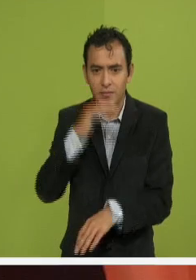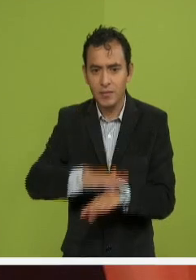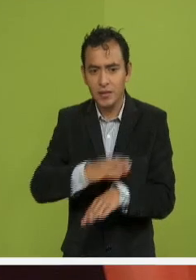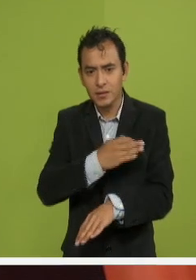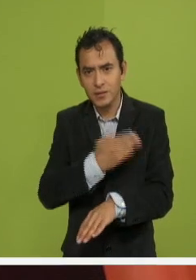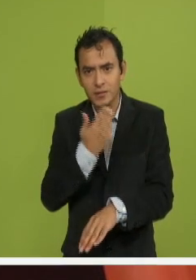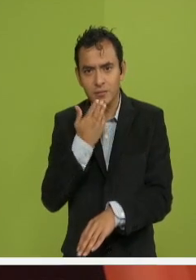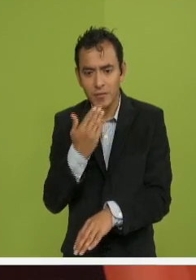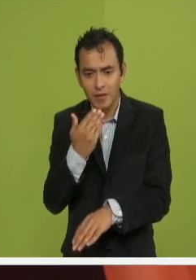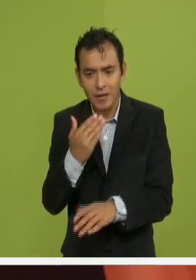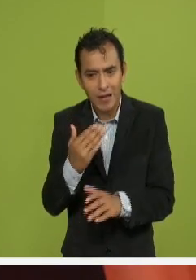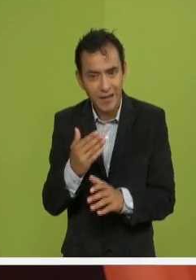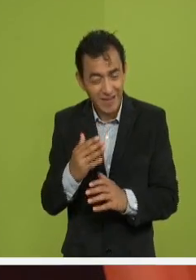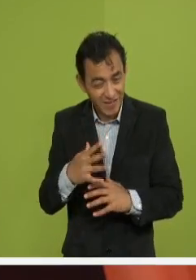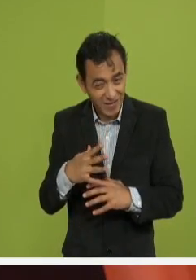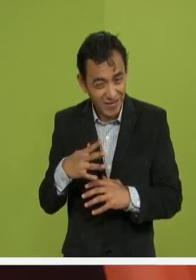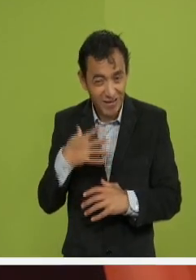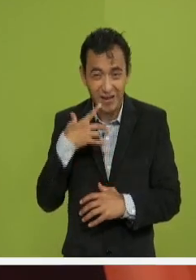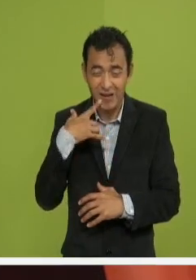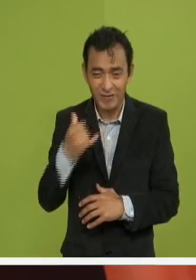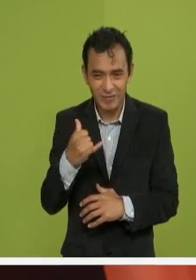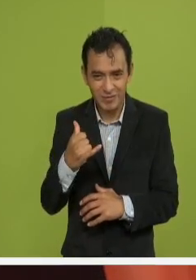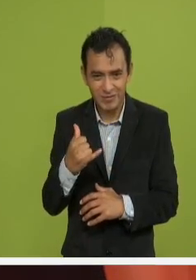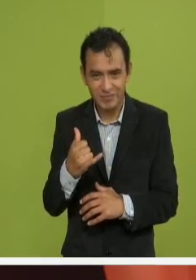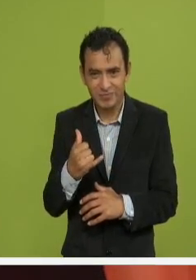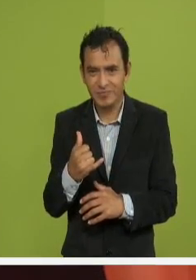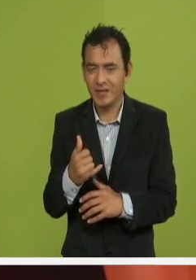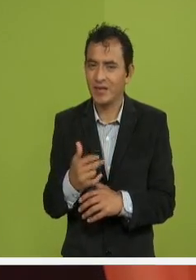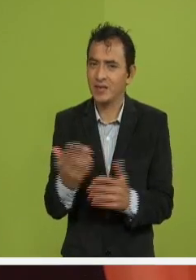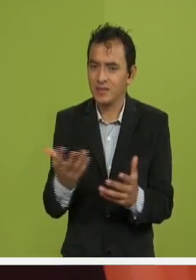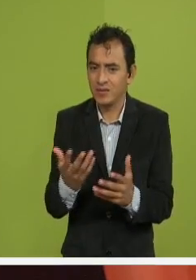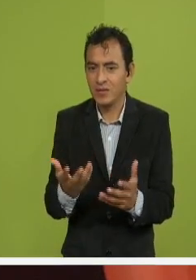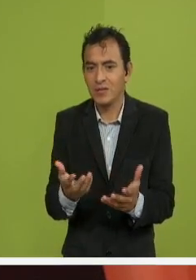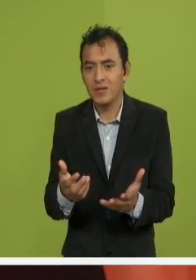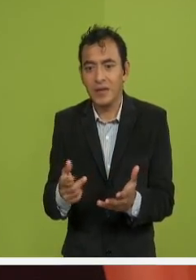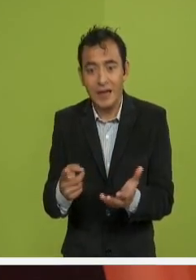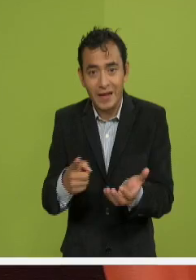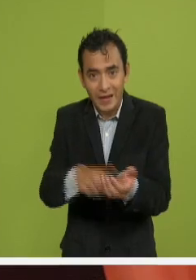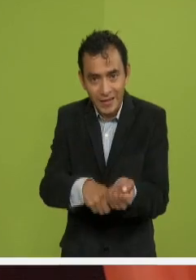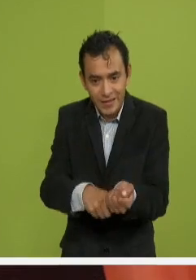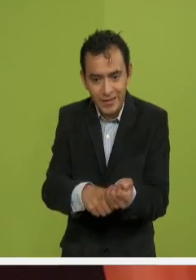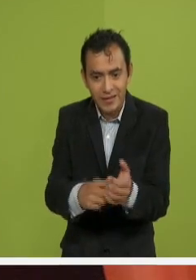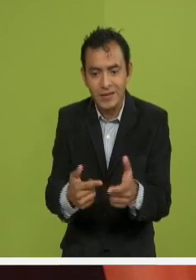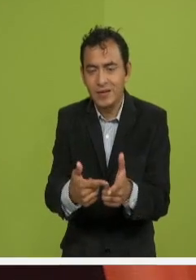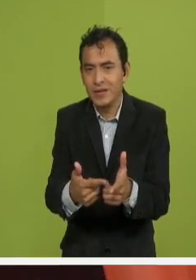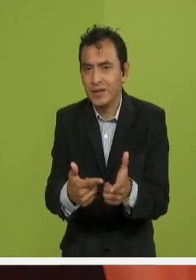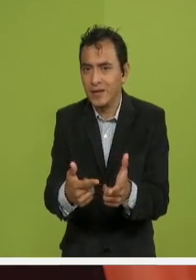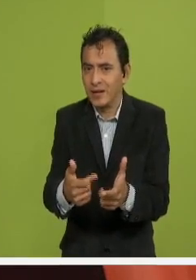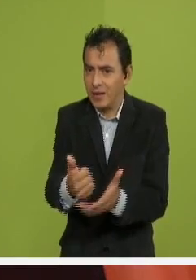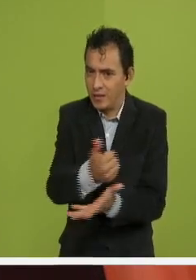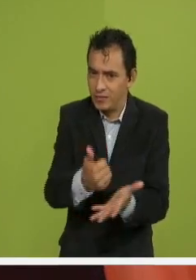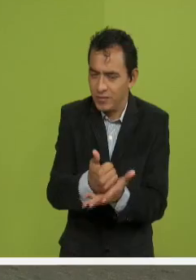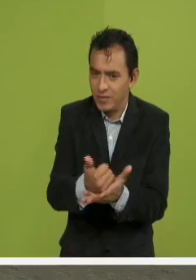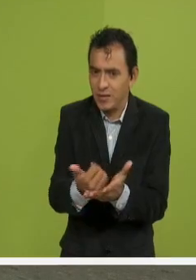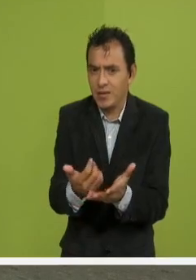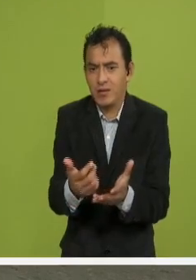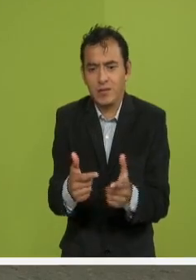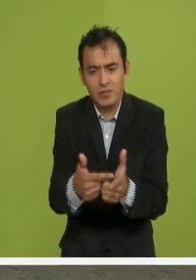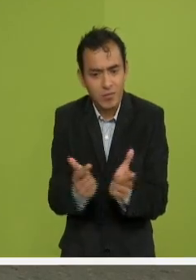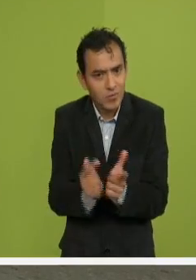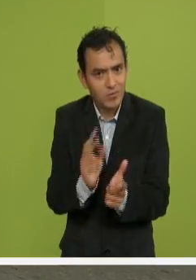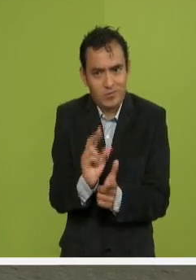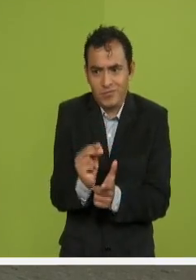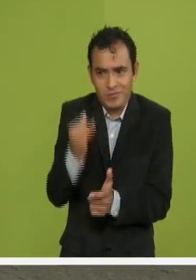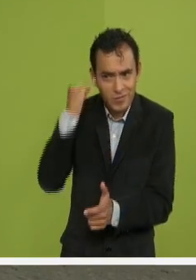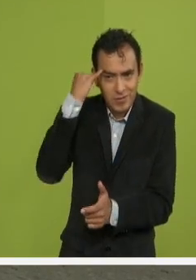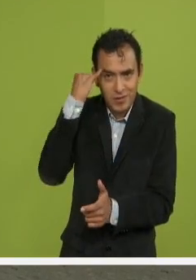es tratar de incrustarme a las sociedades urbanas, a los grupos no indígenas, que es la novedad para